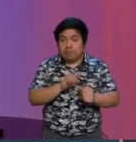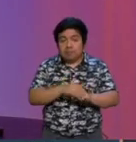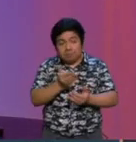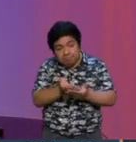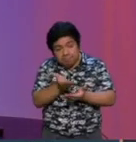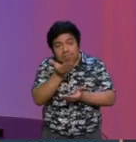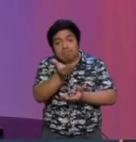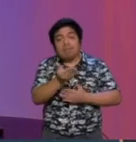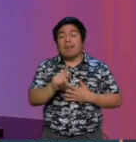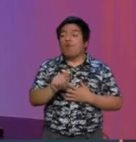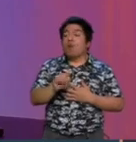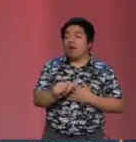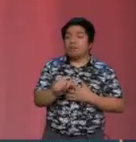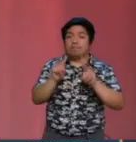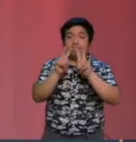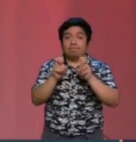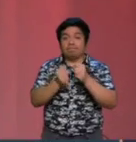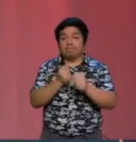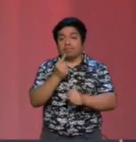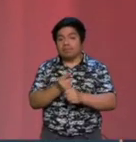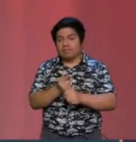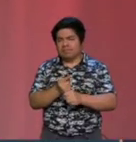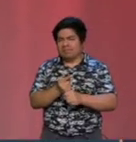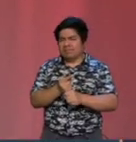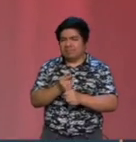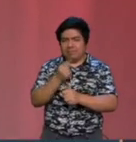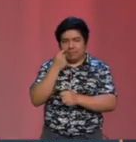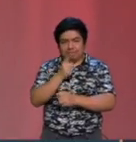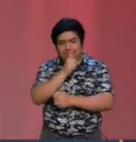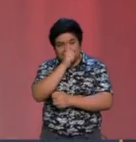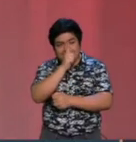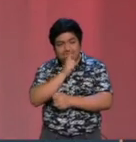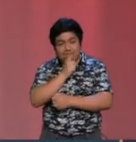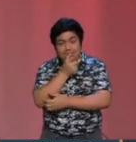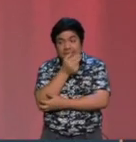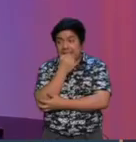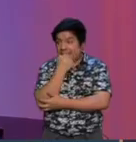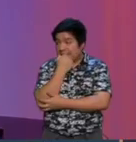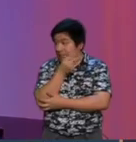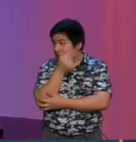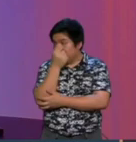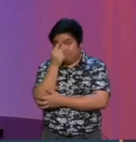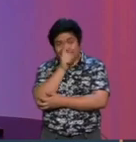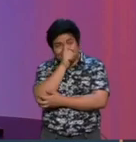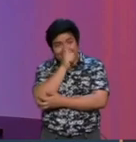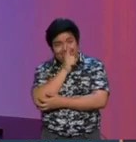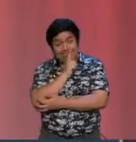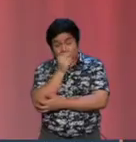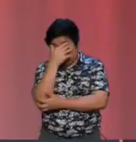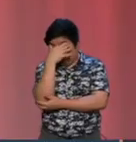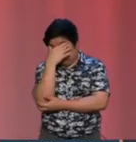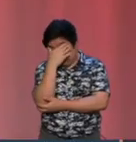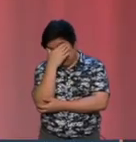propone Santiago en materia de seguridad. Andrés, pero escandaliza tu capacidad de mentir. Perdón que te lo diga, pero mientes como